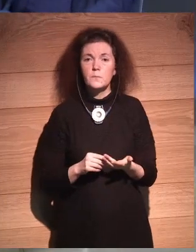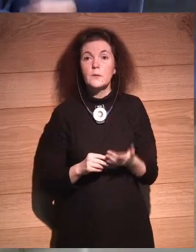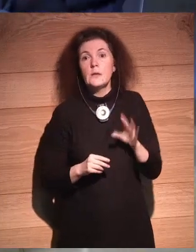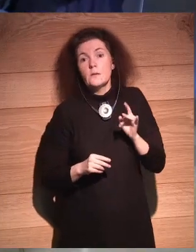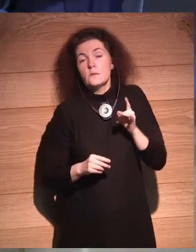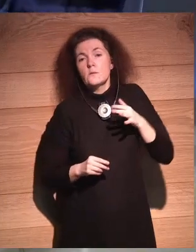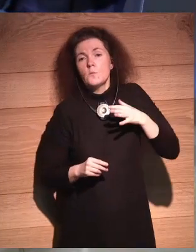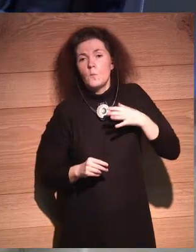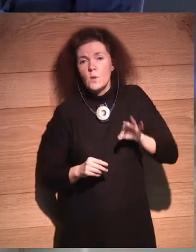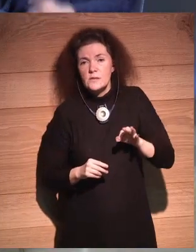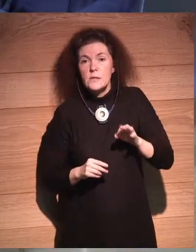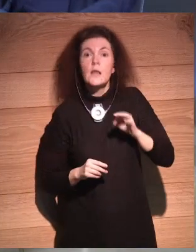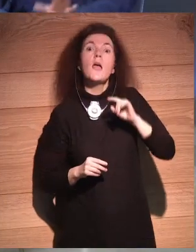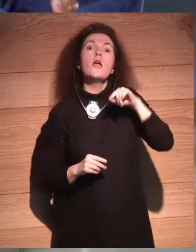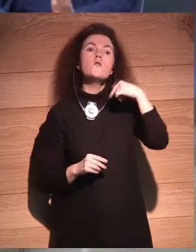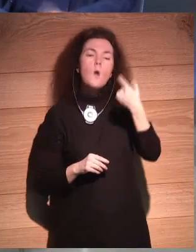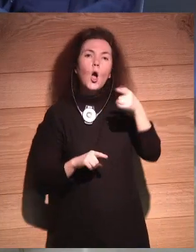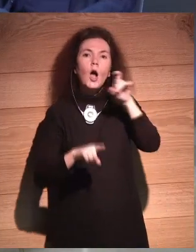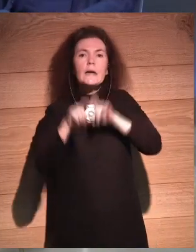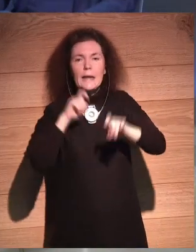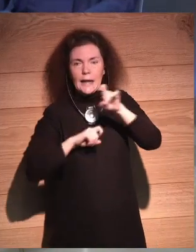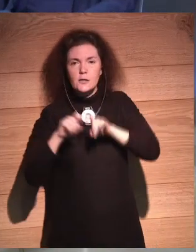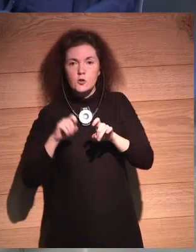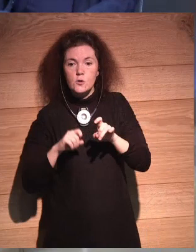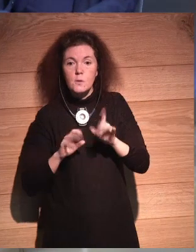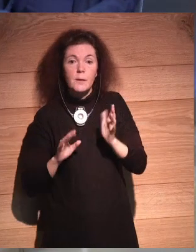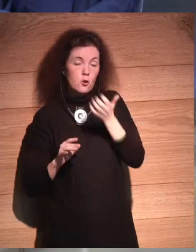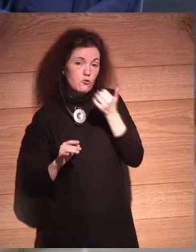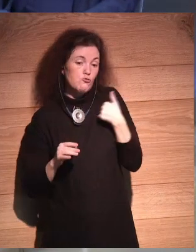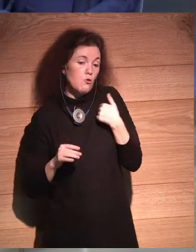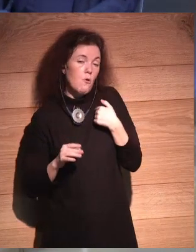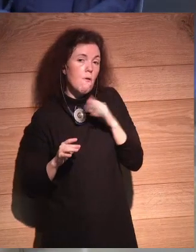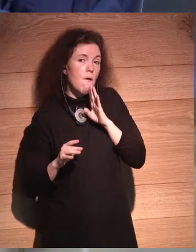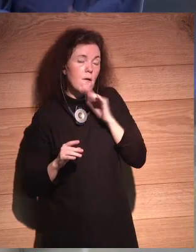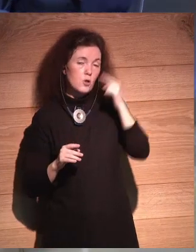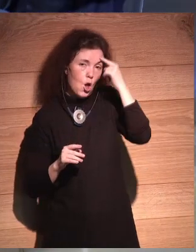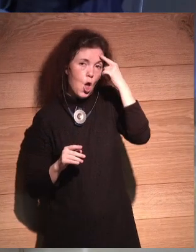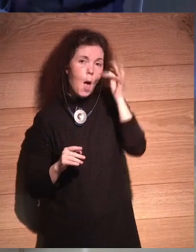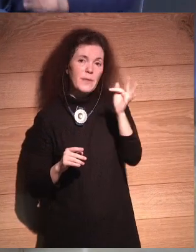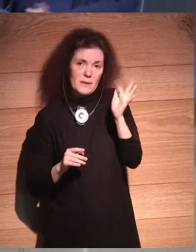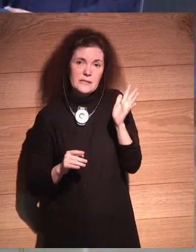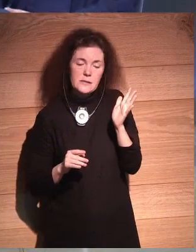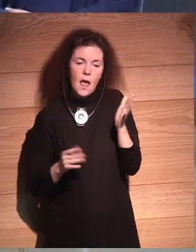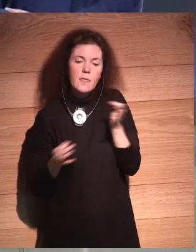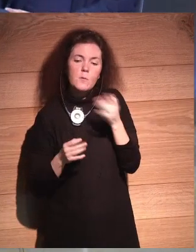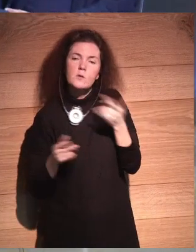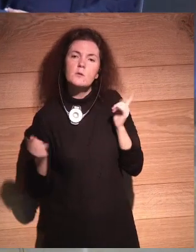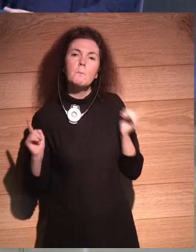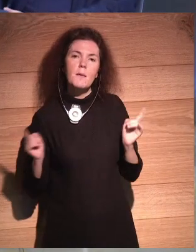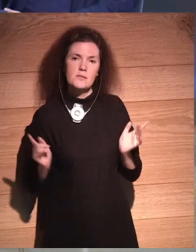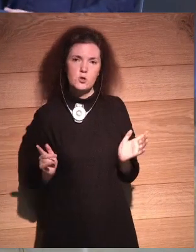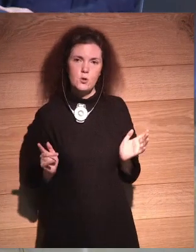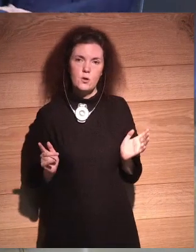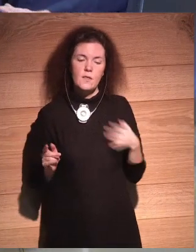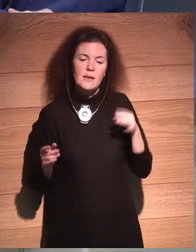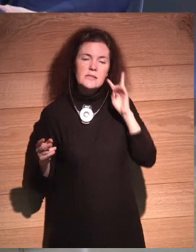es posible, y luego habría una regresión. Pero bueno, ya he dicho, yo soy un optimista, entonces yo creo que tenemos que tener más previsión esta vez, tenemos que